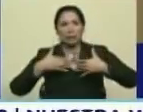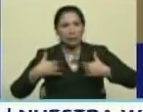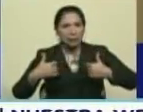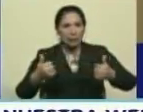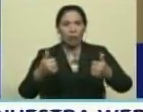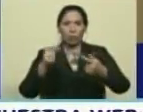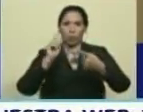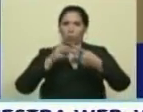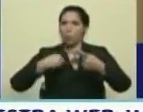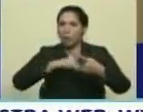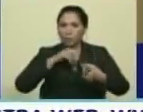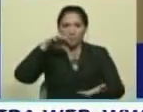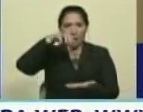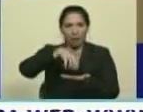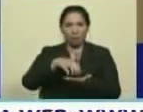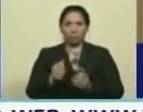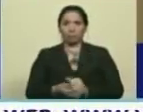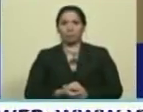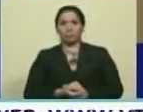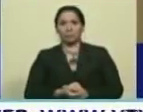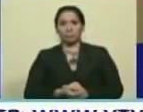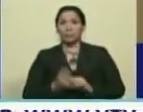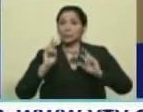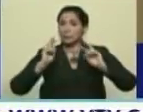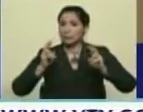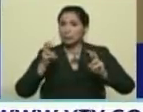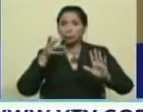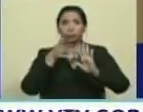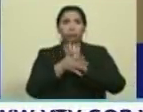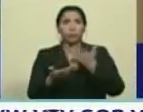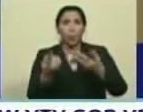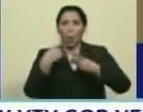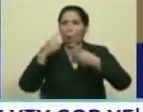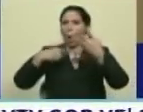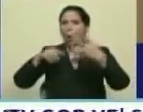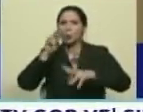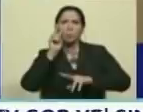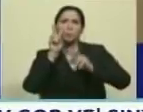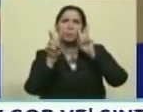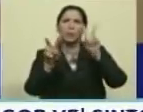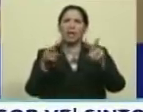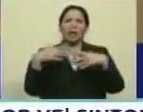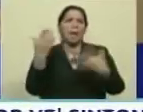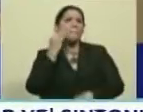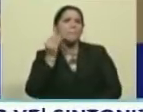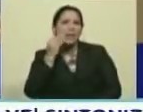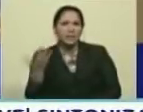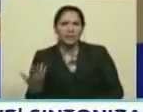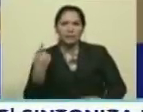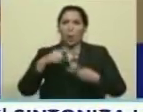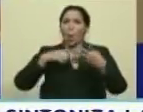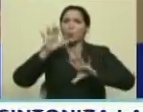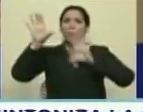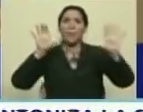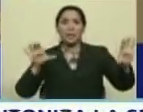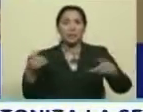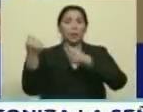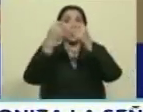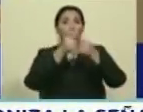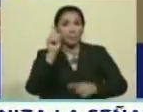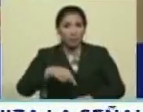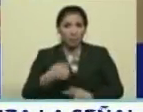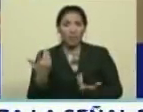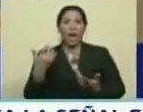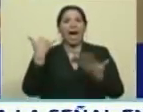país, los retos de infraestructura de nuestros países y los retos económicos de nuestros países. Que ahora llegó